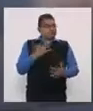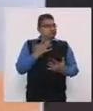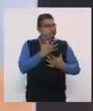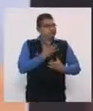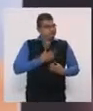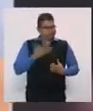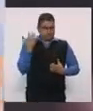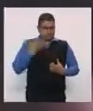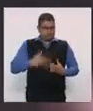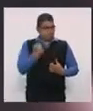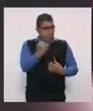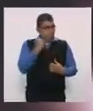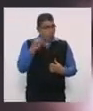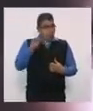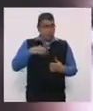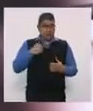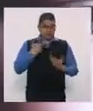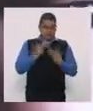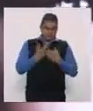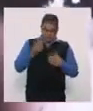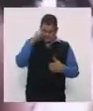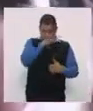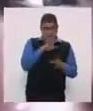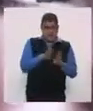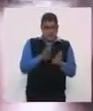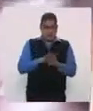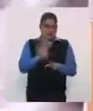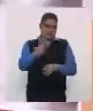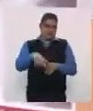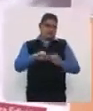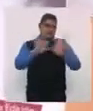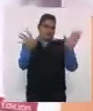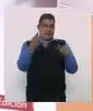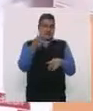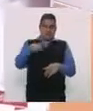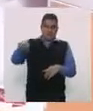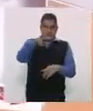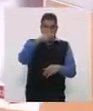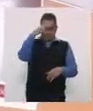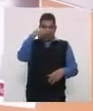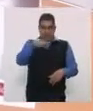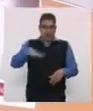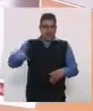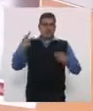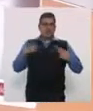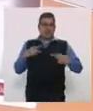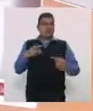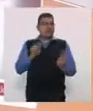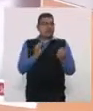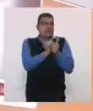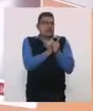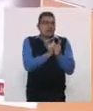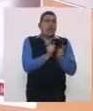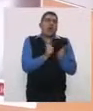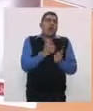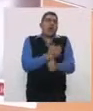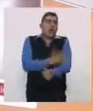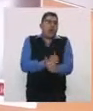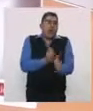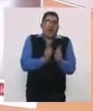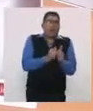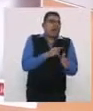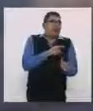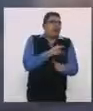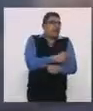duelos complejos. Y claro, porque además los mexicanos somos muy de acompañar a nuestros seres queridos, de